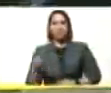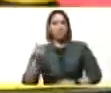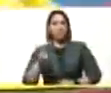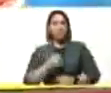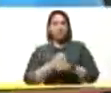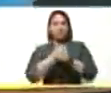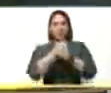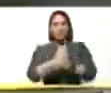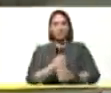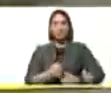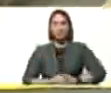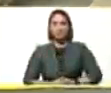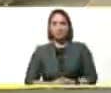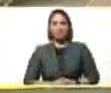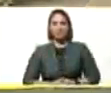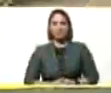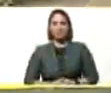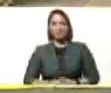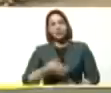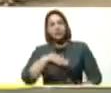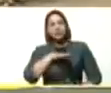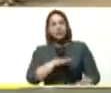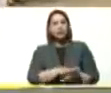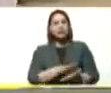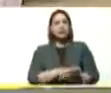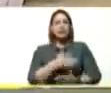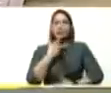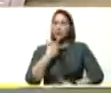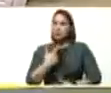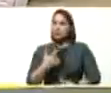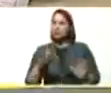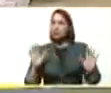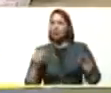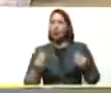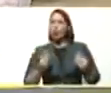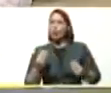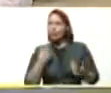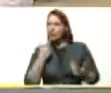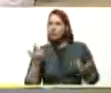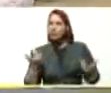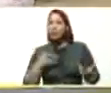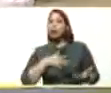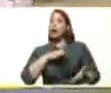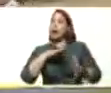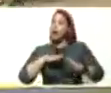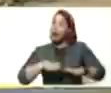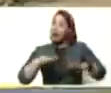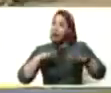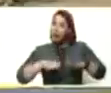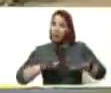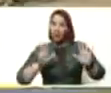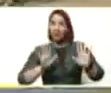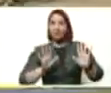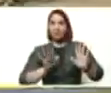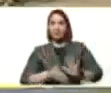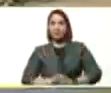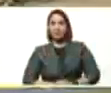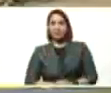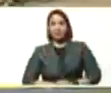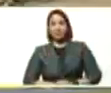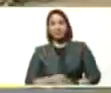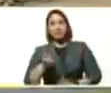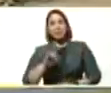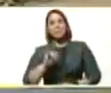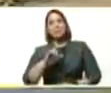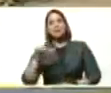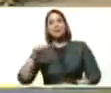amada, calma, dice Márquez, calma, ¿cómo es la seña? Mira, mira, calma. Desde Villa de Cura,